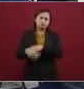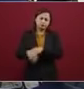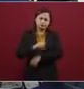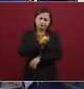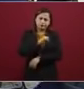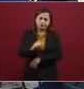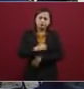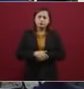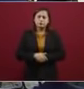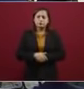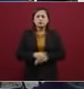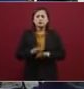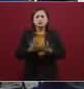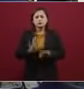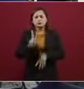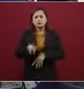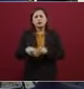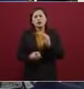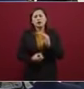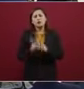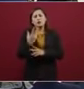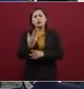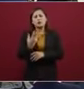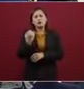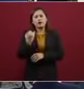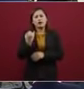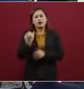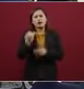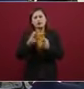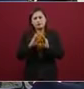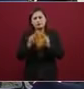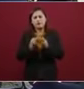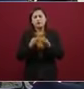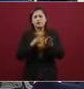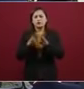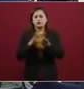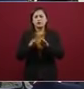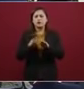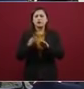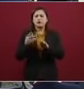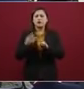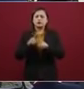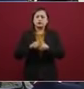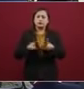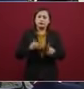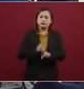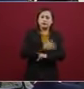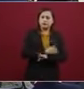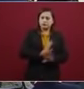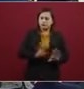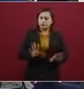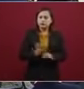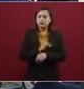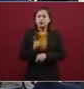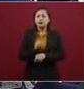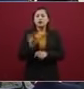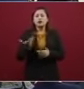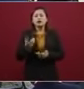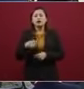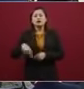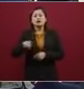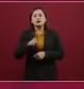de esta nueva estrategia a lo que se hacía anteriormente. ¿Por qué una gran diferencia? Las Fuerzas Armadas trabajamos en